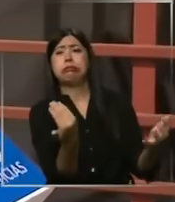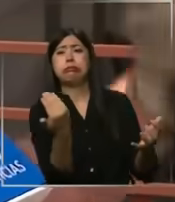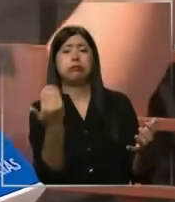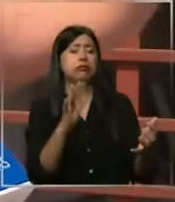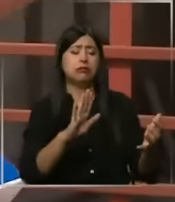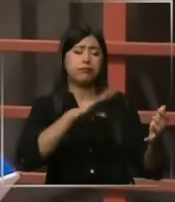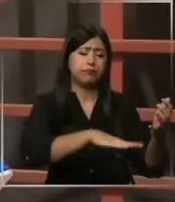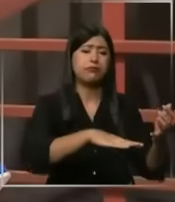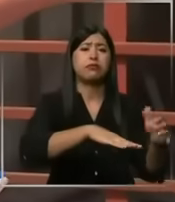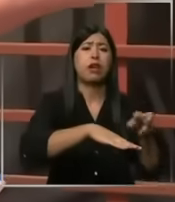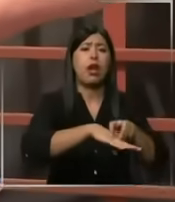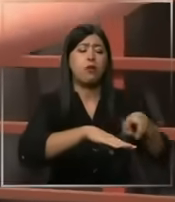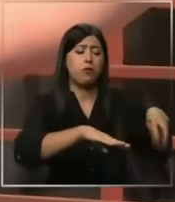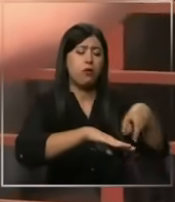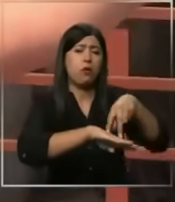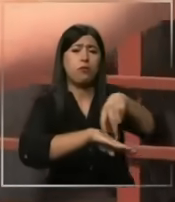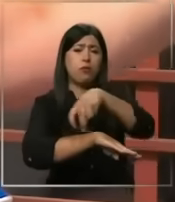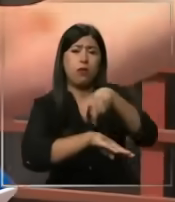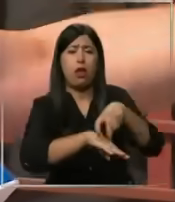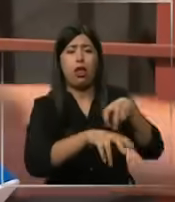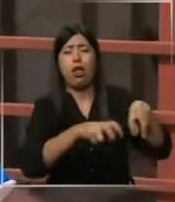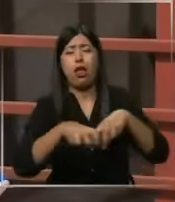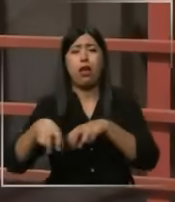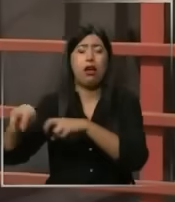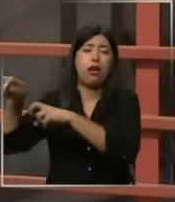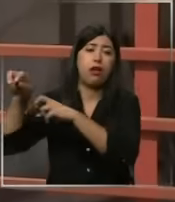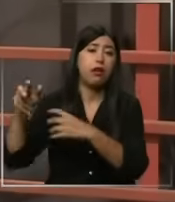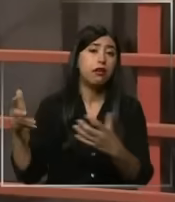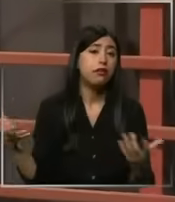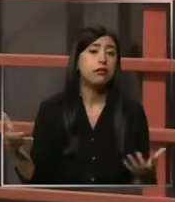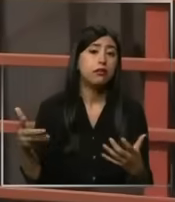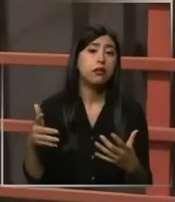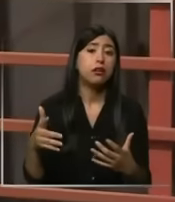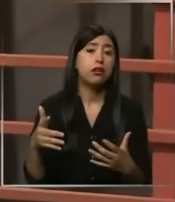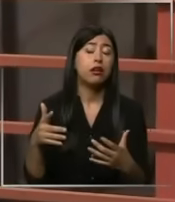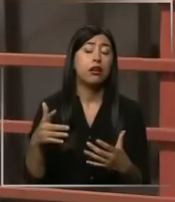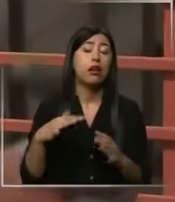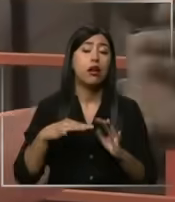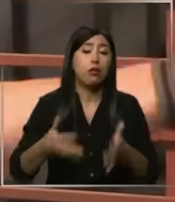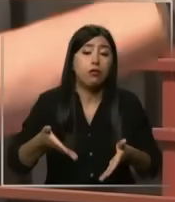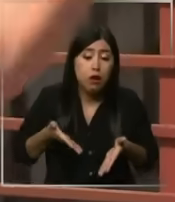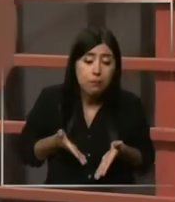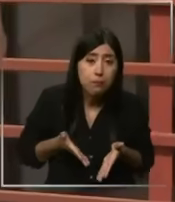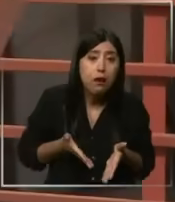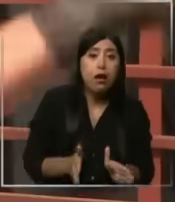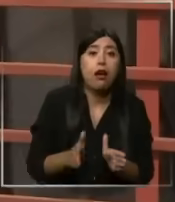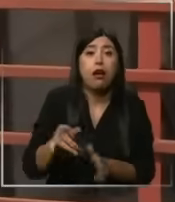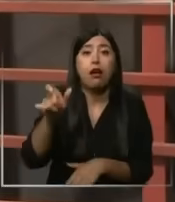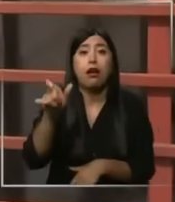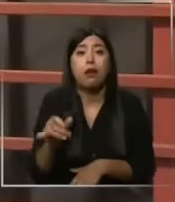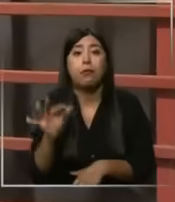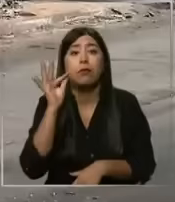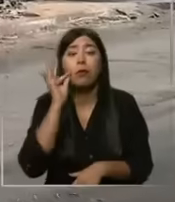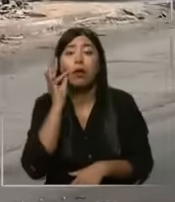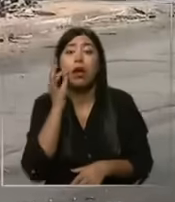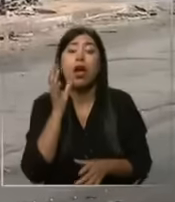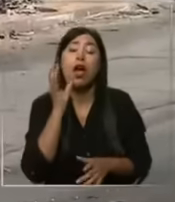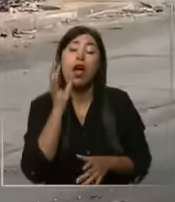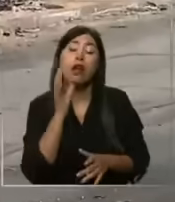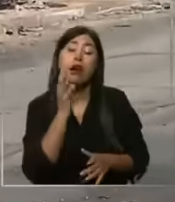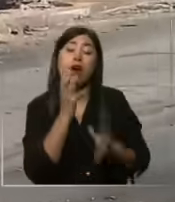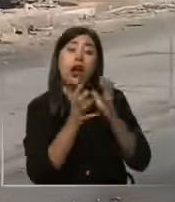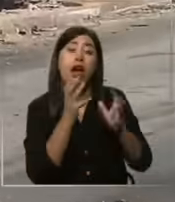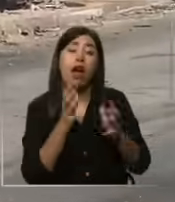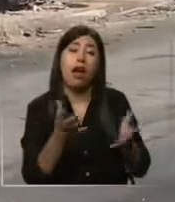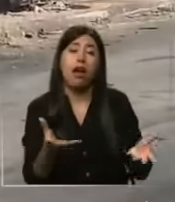auto, la gente allá, toda, una señora gritaba que su hija estaba teniendo su bebé, los autos pasaban para allá y para acá. Era un